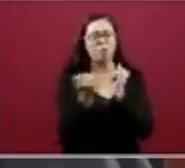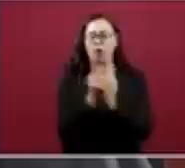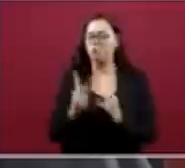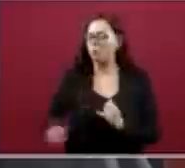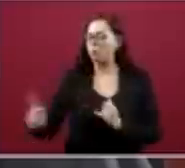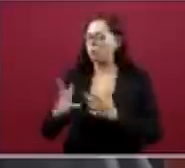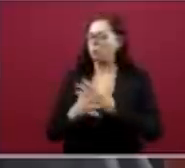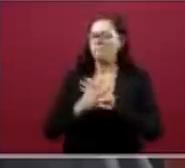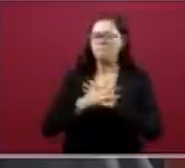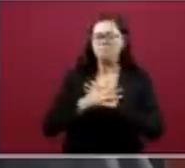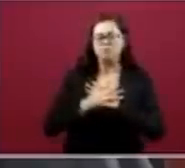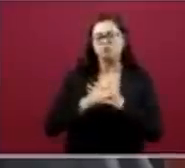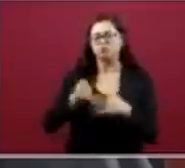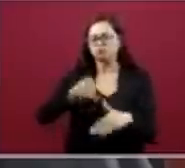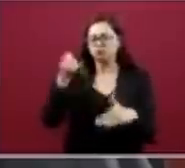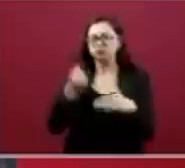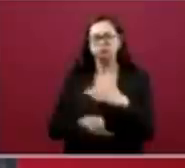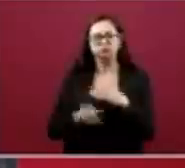pueblo,